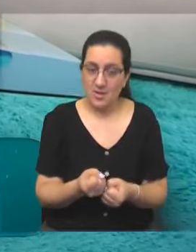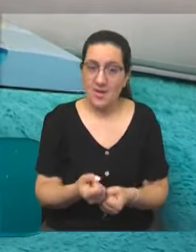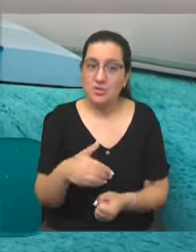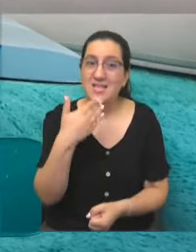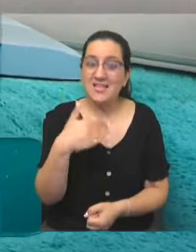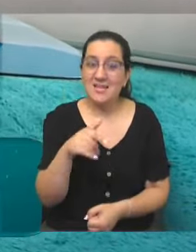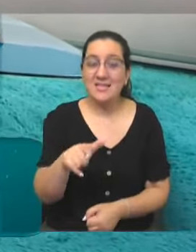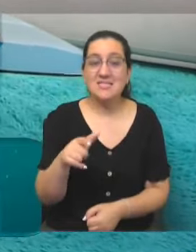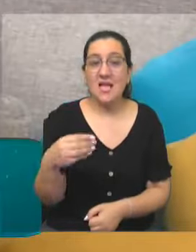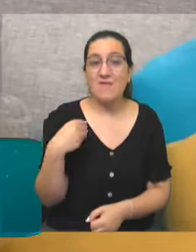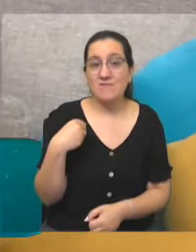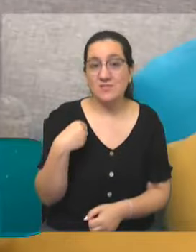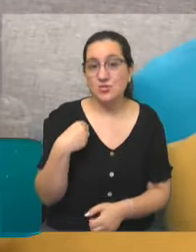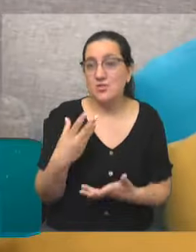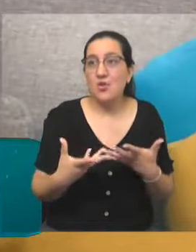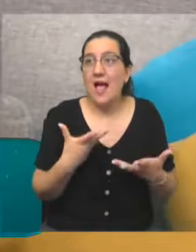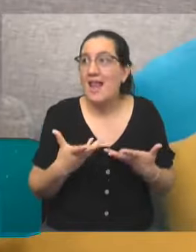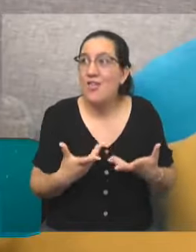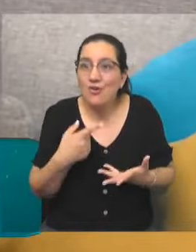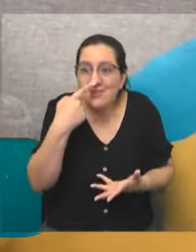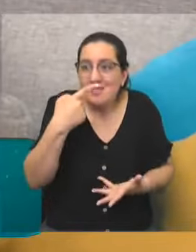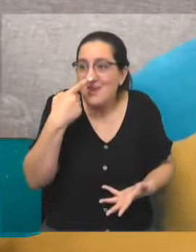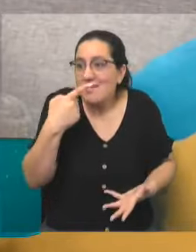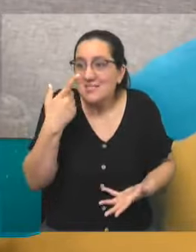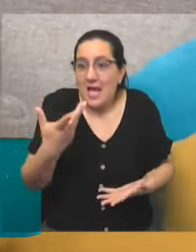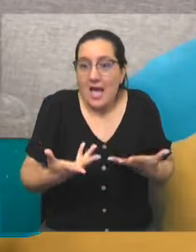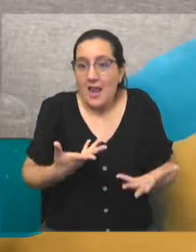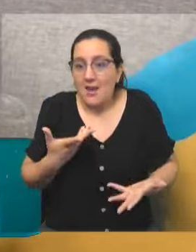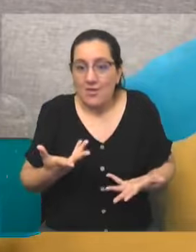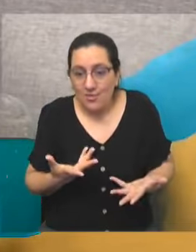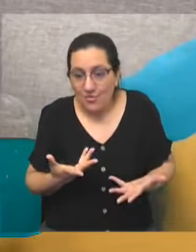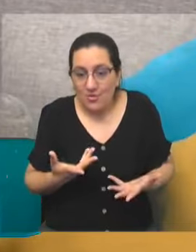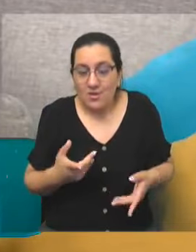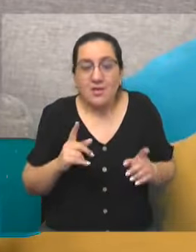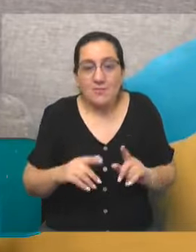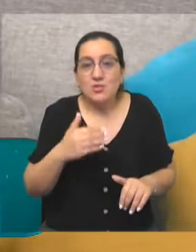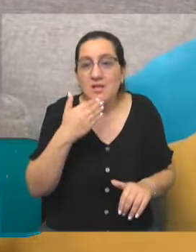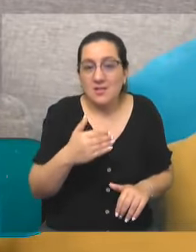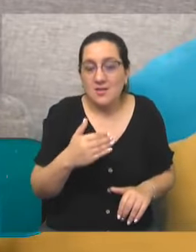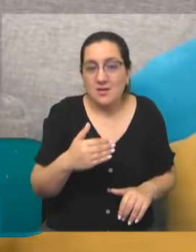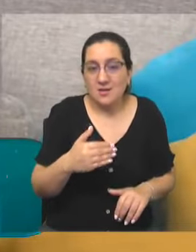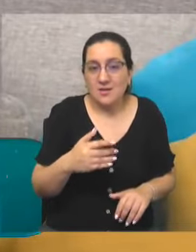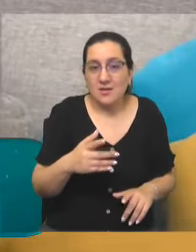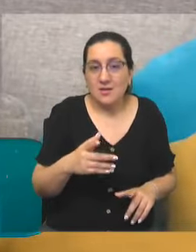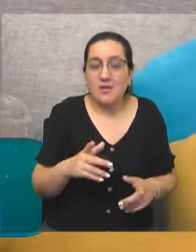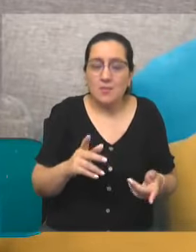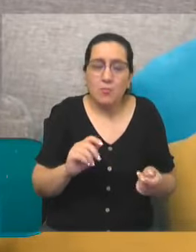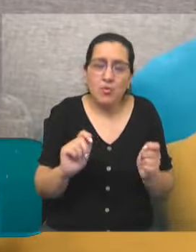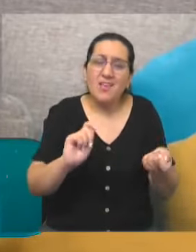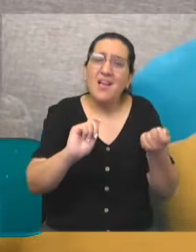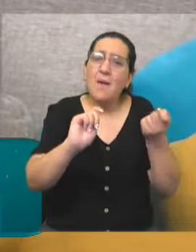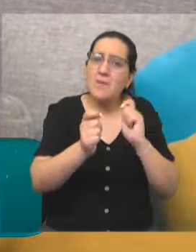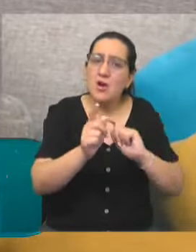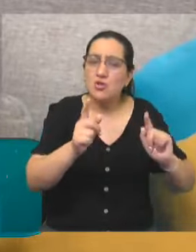este llamado, ¿no? Ese fuego o esa voz interior, como le quieran llamar, es algo que tenemos que entender que lo vocacional es cambiante, es